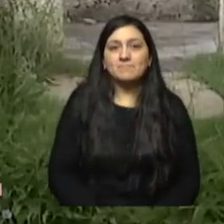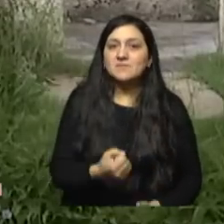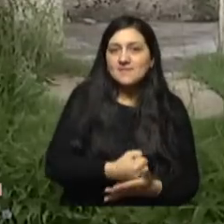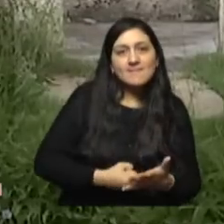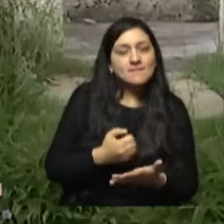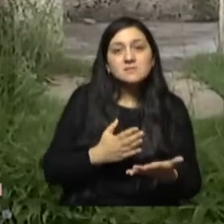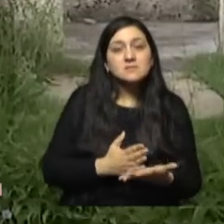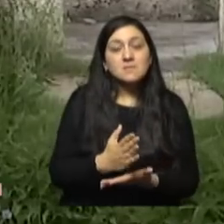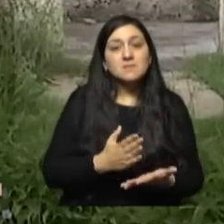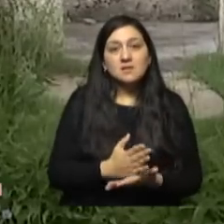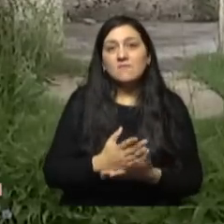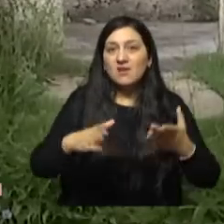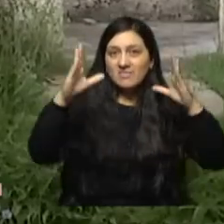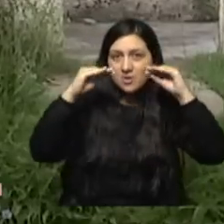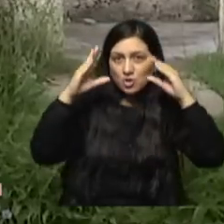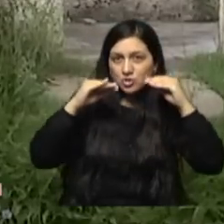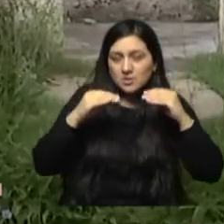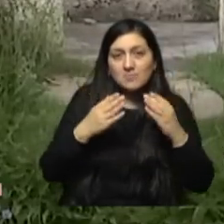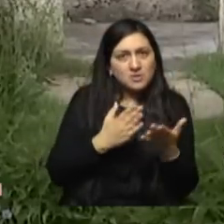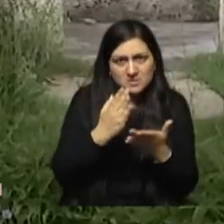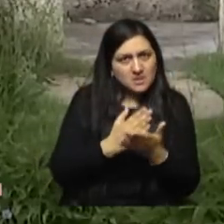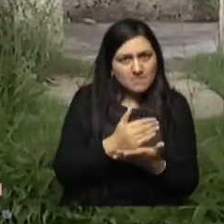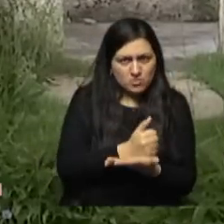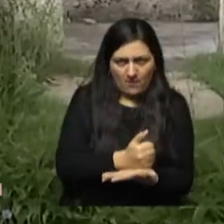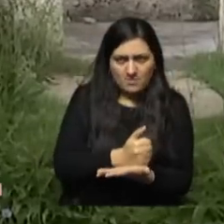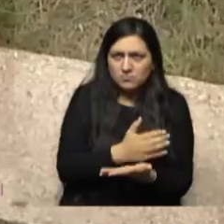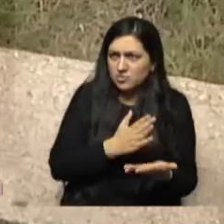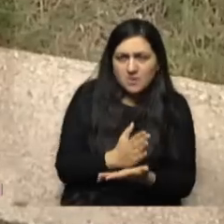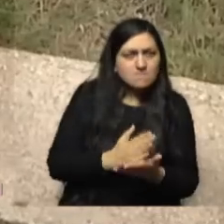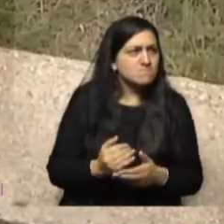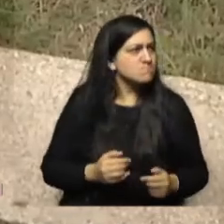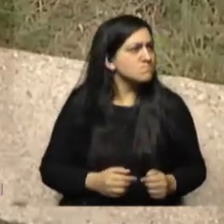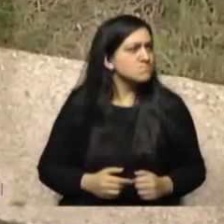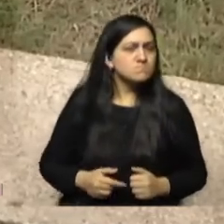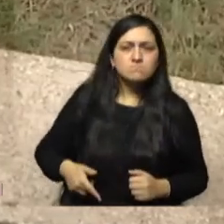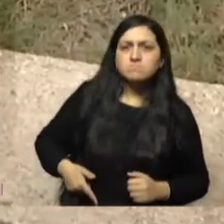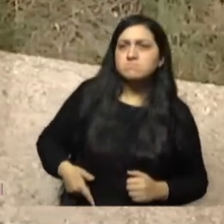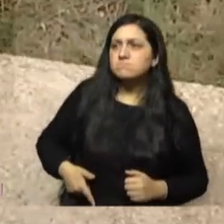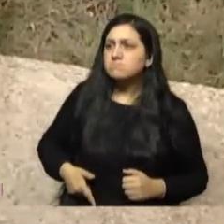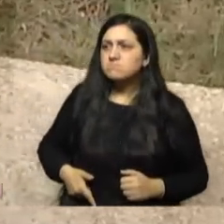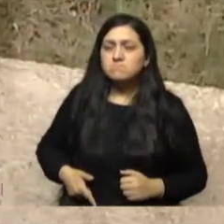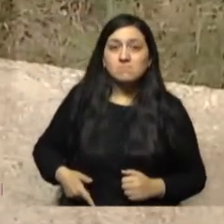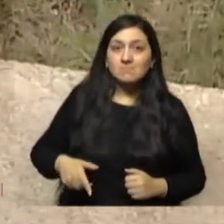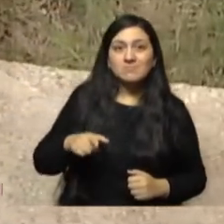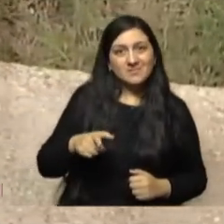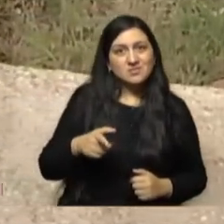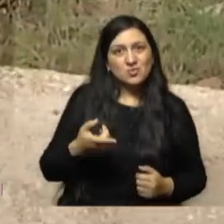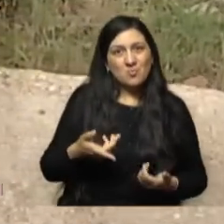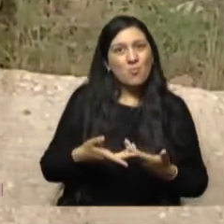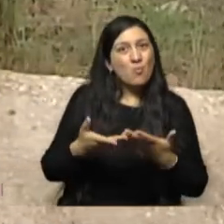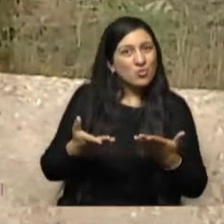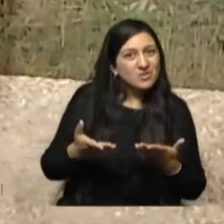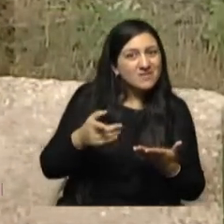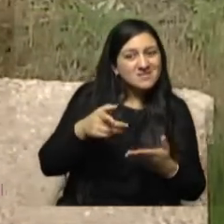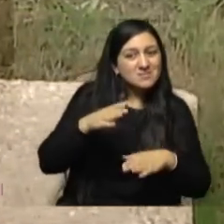trataba siempre de que fuera en la noche, pero él siempre andaba ahí, siempre estaba ahí. Lo que indica y indicaba en aquel